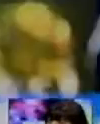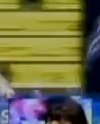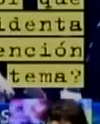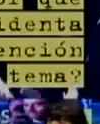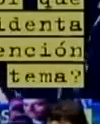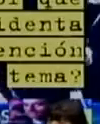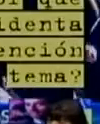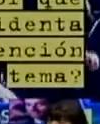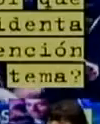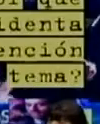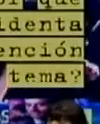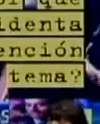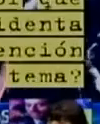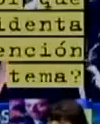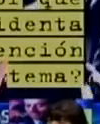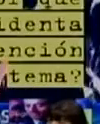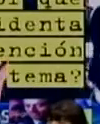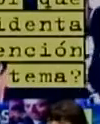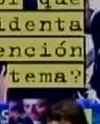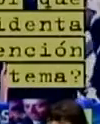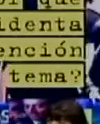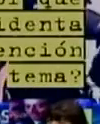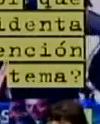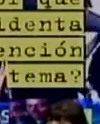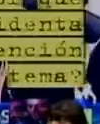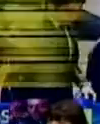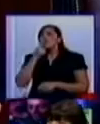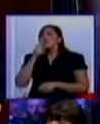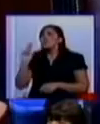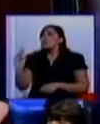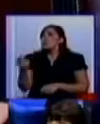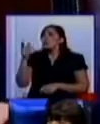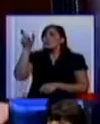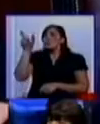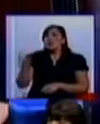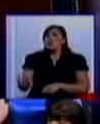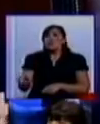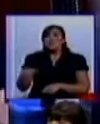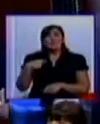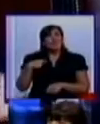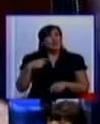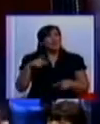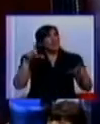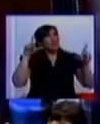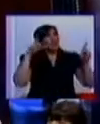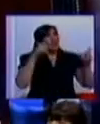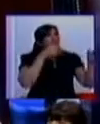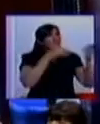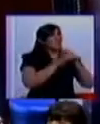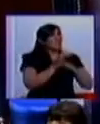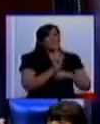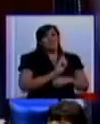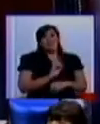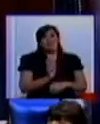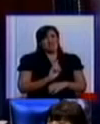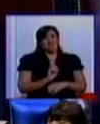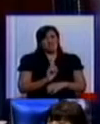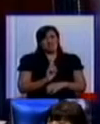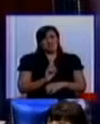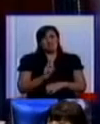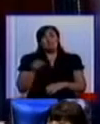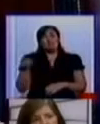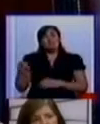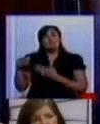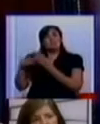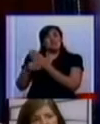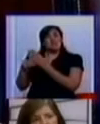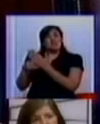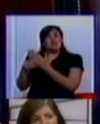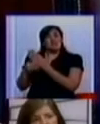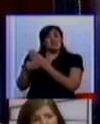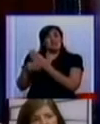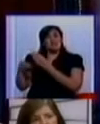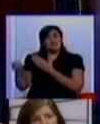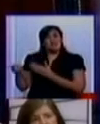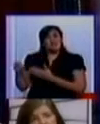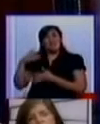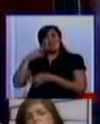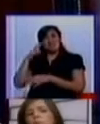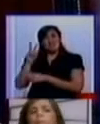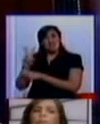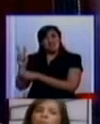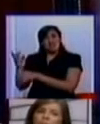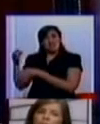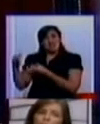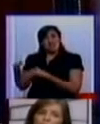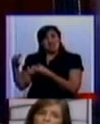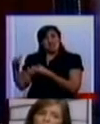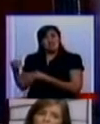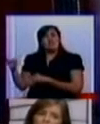seguridad. ¿Por qué la presidenta no hizo mención a este tema en el discurso? En el otro día, la ministra de Seguridad daba los índices